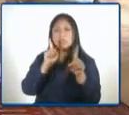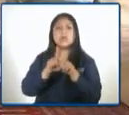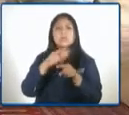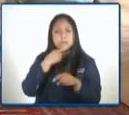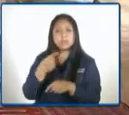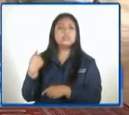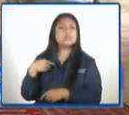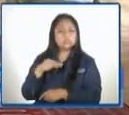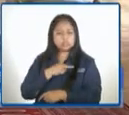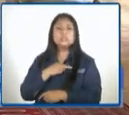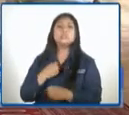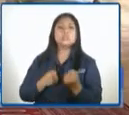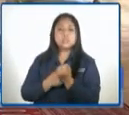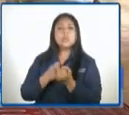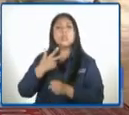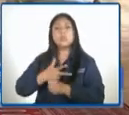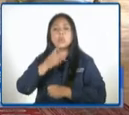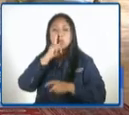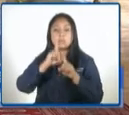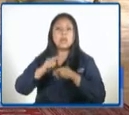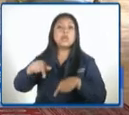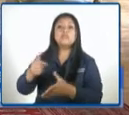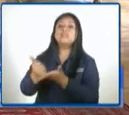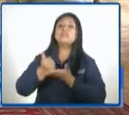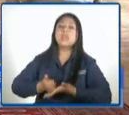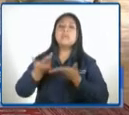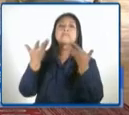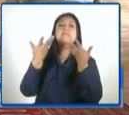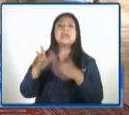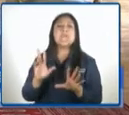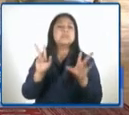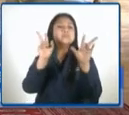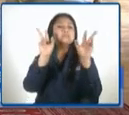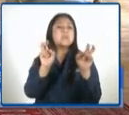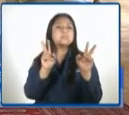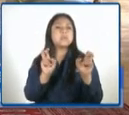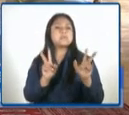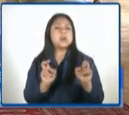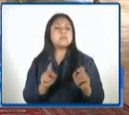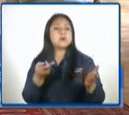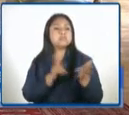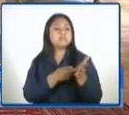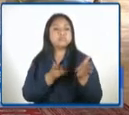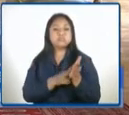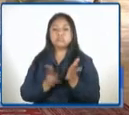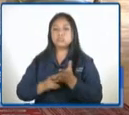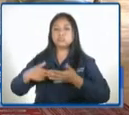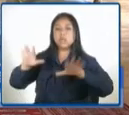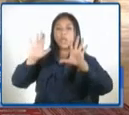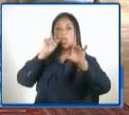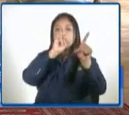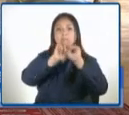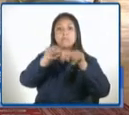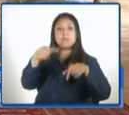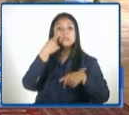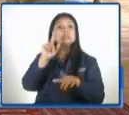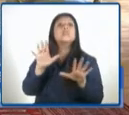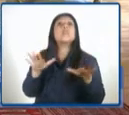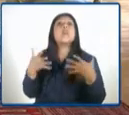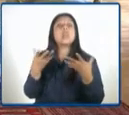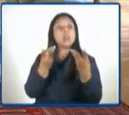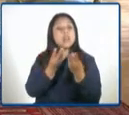permite, como se dice coloquialmente, poner los puntos sobre las íes y saber cuáles son las acciones inmediatas para abordar esta